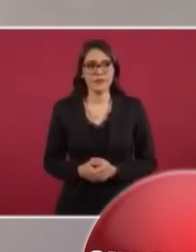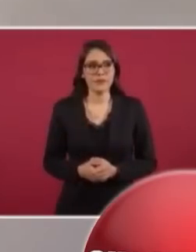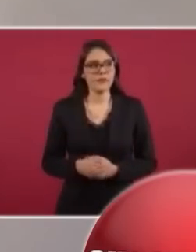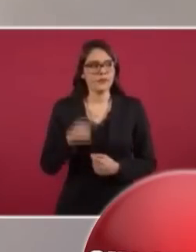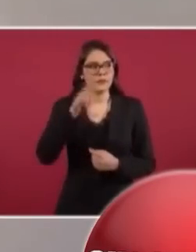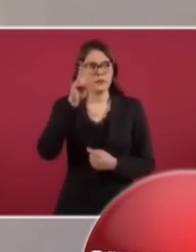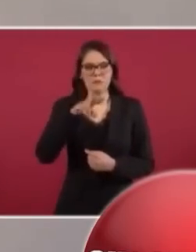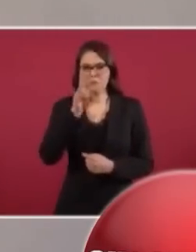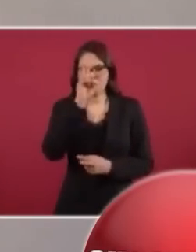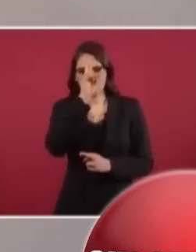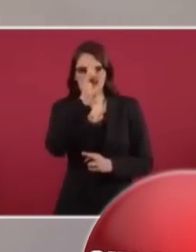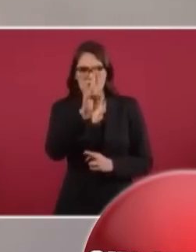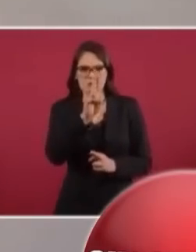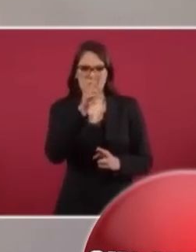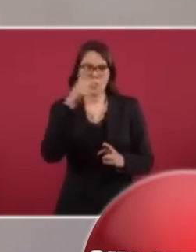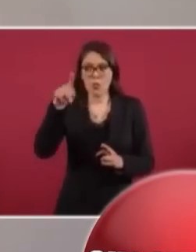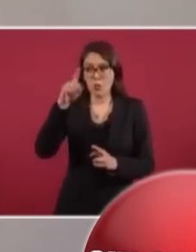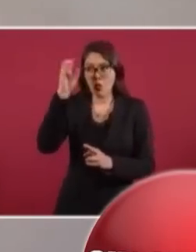Respeta la opinión,